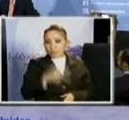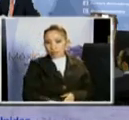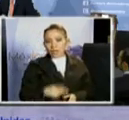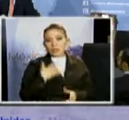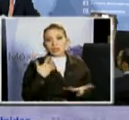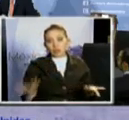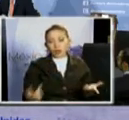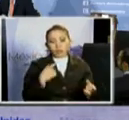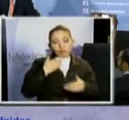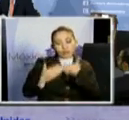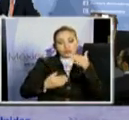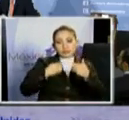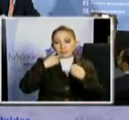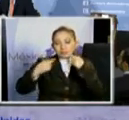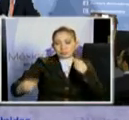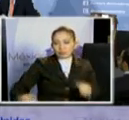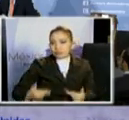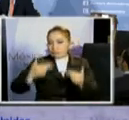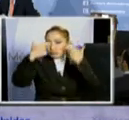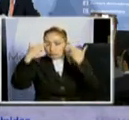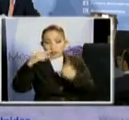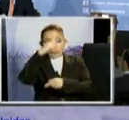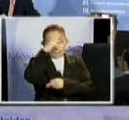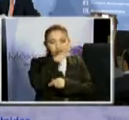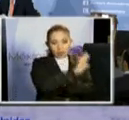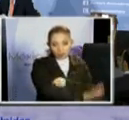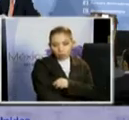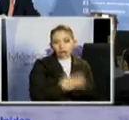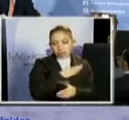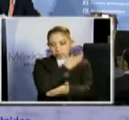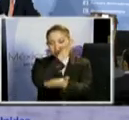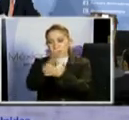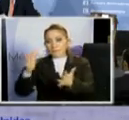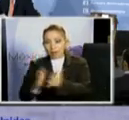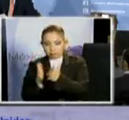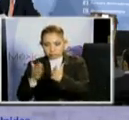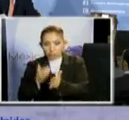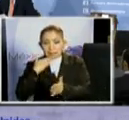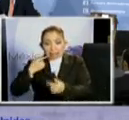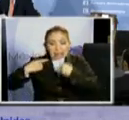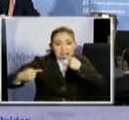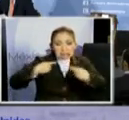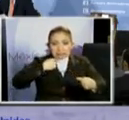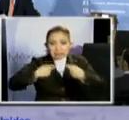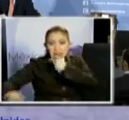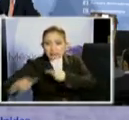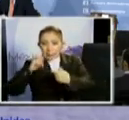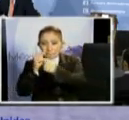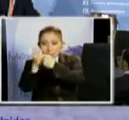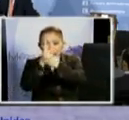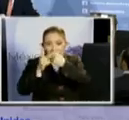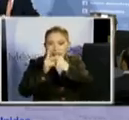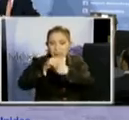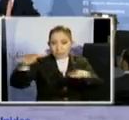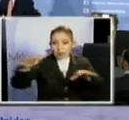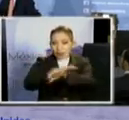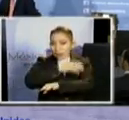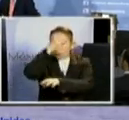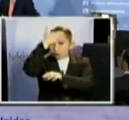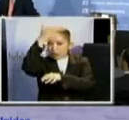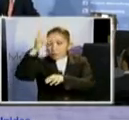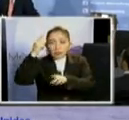proceso de negociación. México, como se ha dicho, ha participado activamente en las negociaciones multilaterales de cambio climático